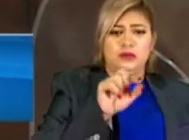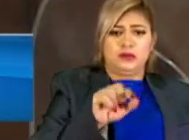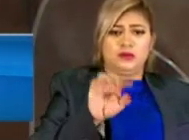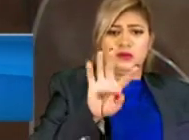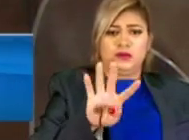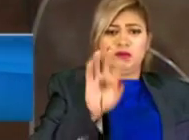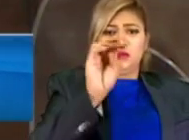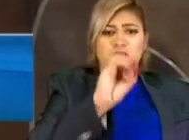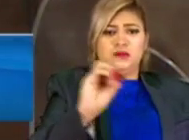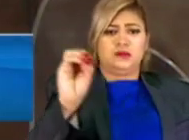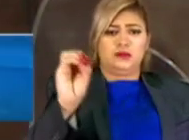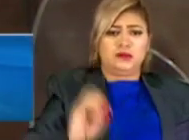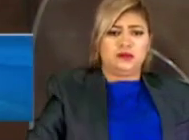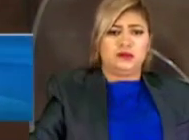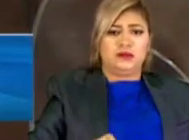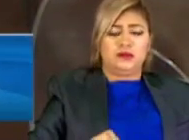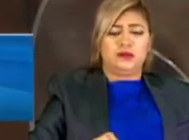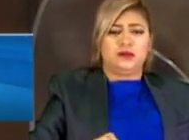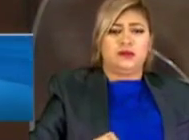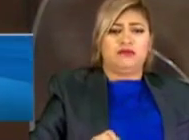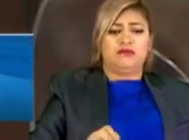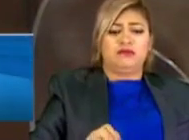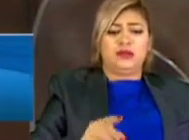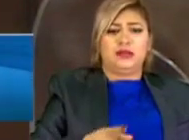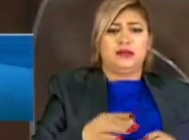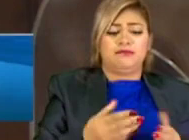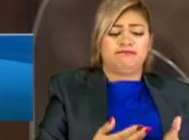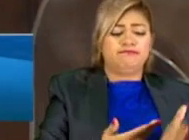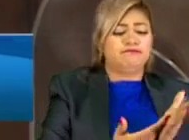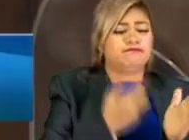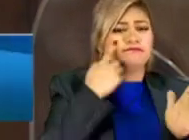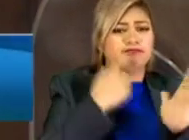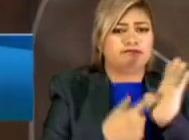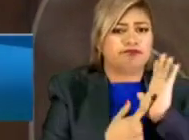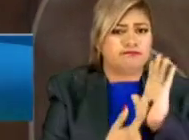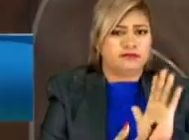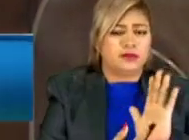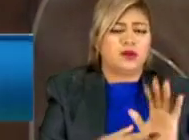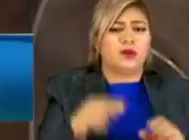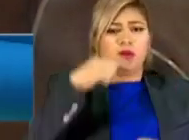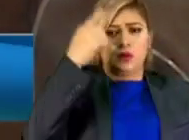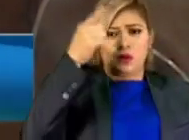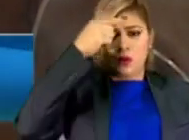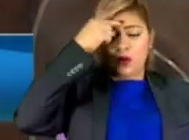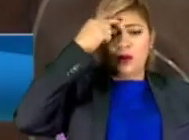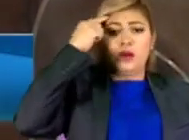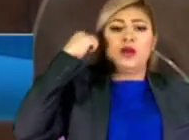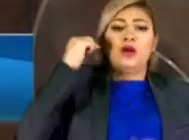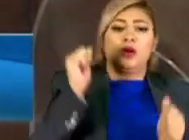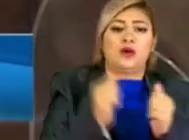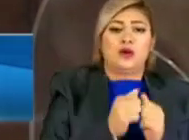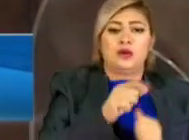3.4%, cifra que refleja el compromiso del gobierno con los productores panameños.